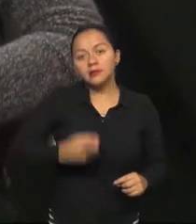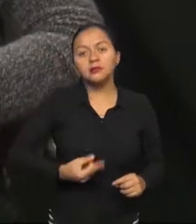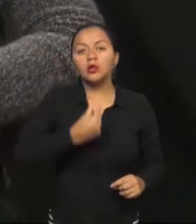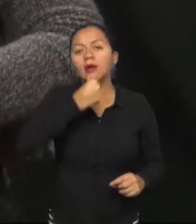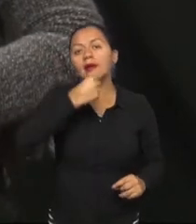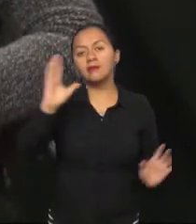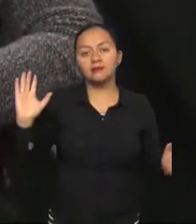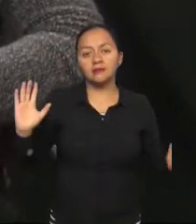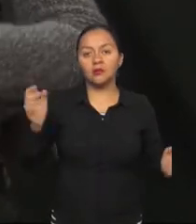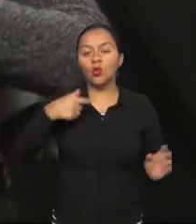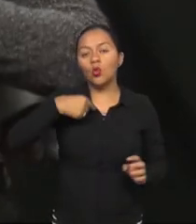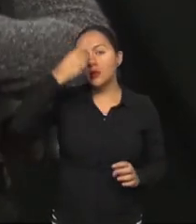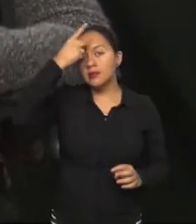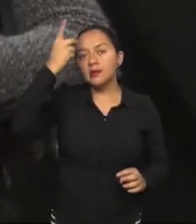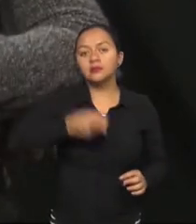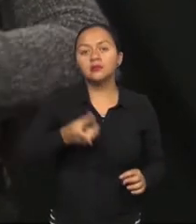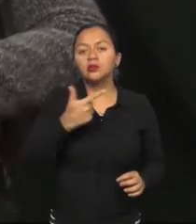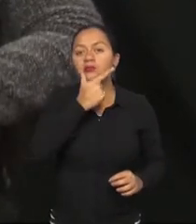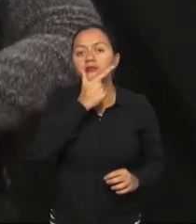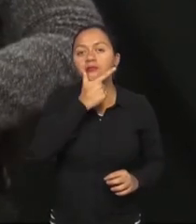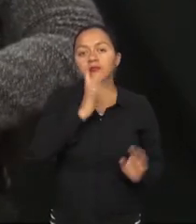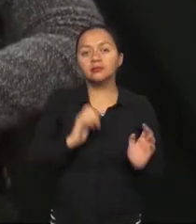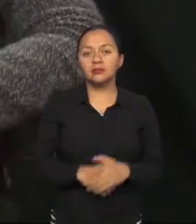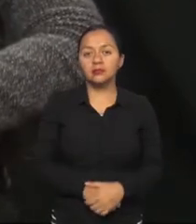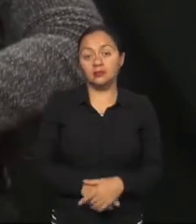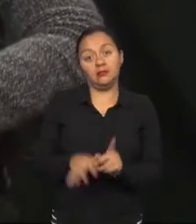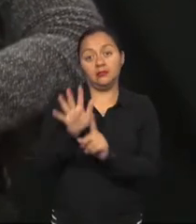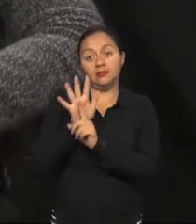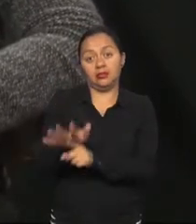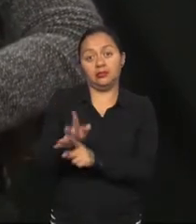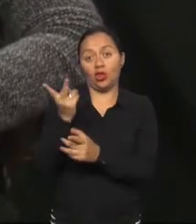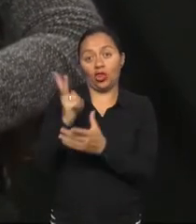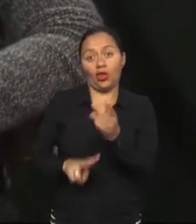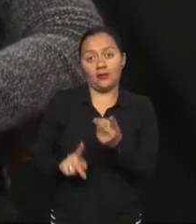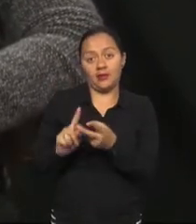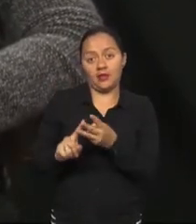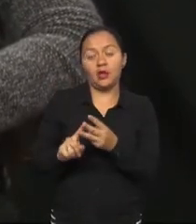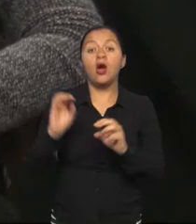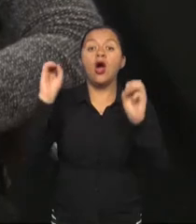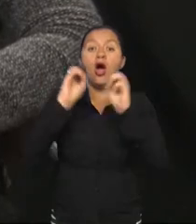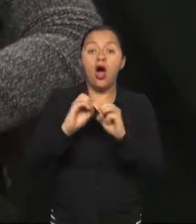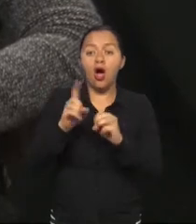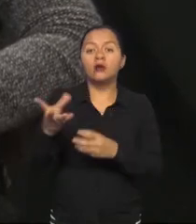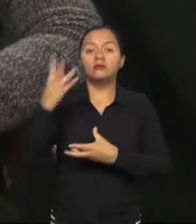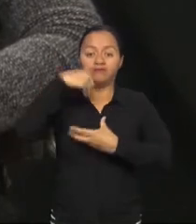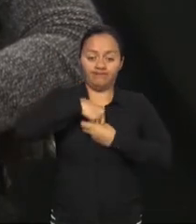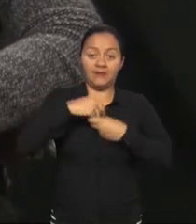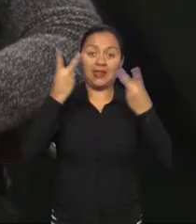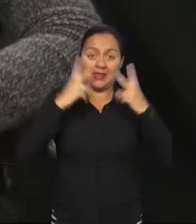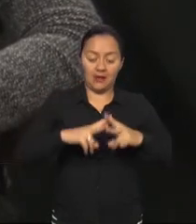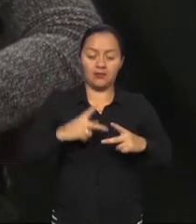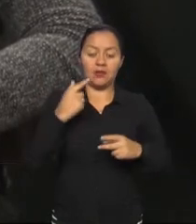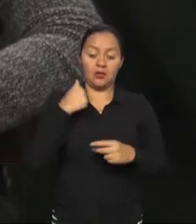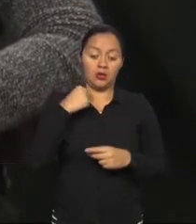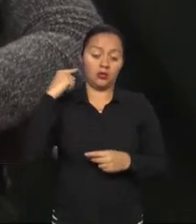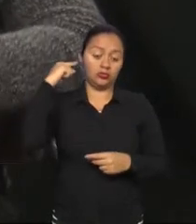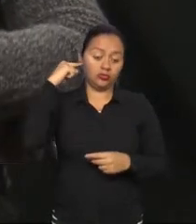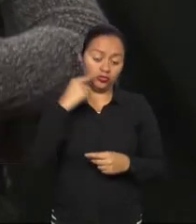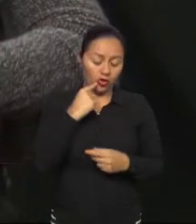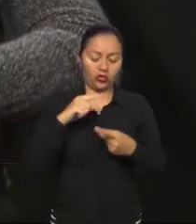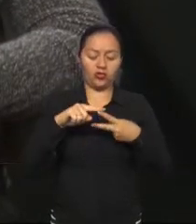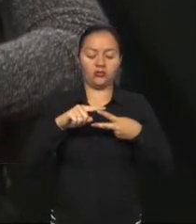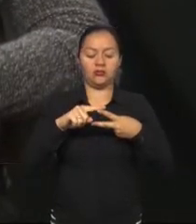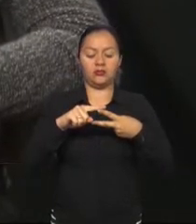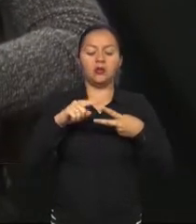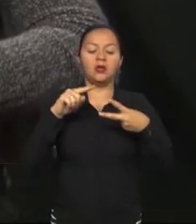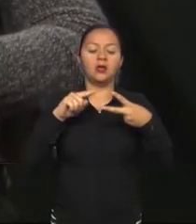diferente, por ejemplo, y que además pertenece a un pueblo o a una nacionalidad del país, ¿no? Uh-huh. Ahí vamos a evidenciar nosotros que no